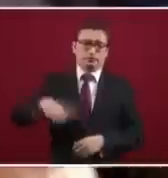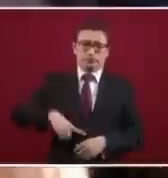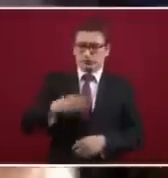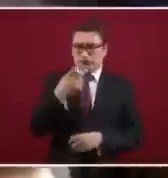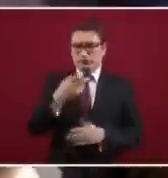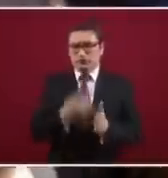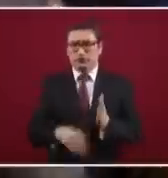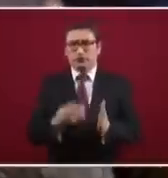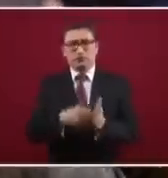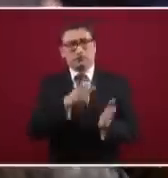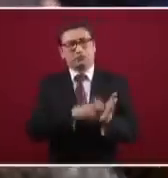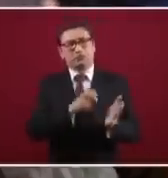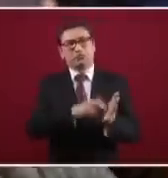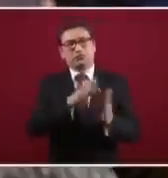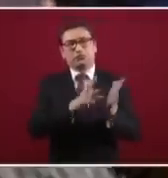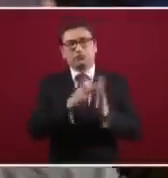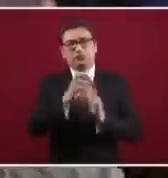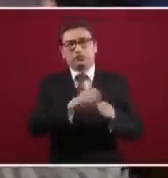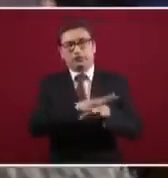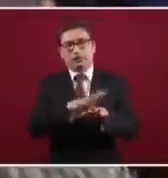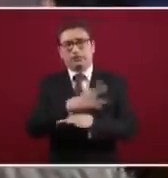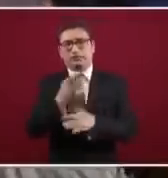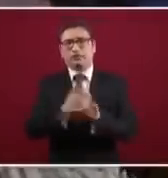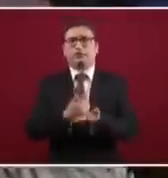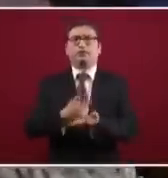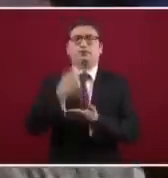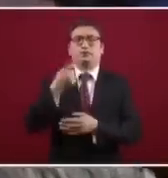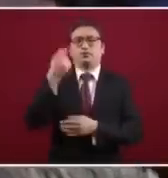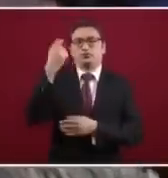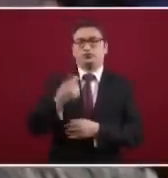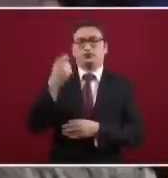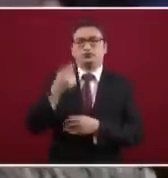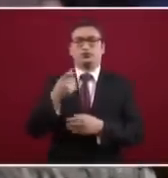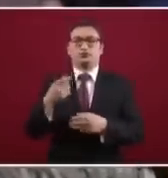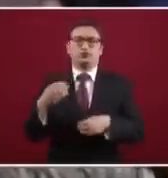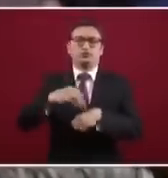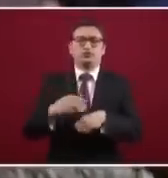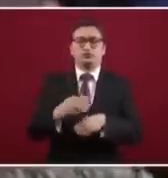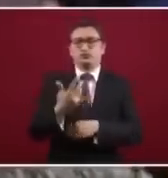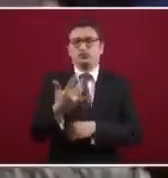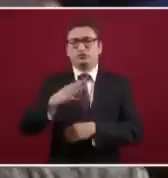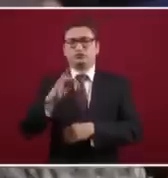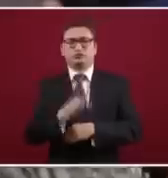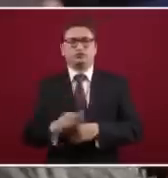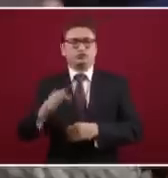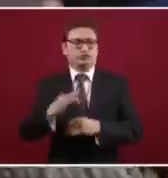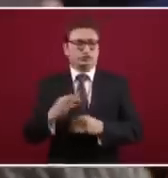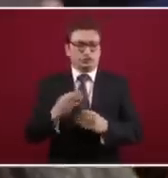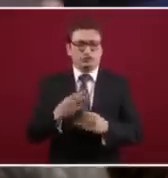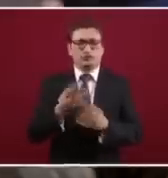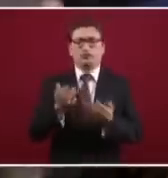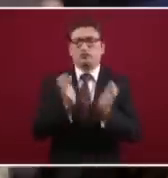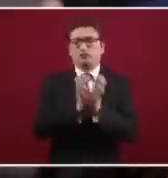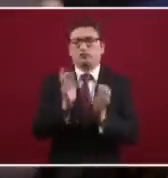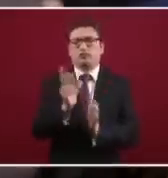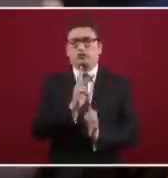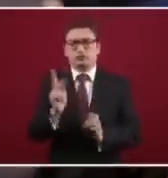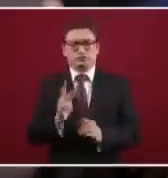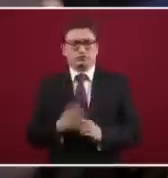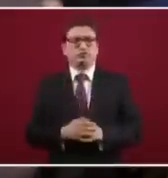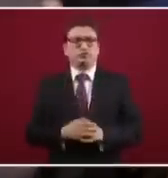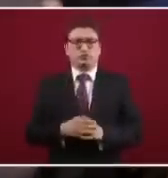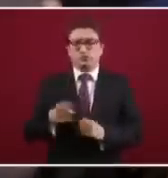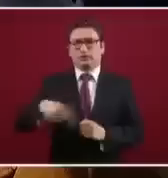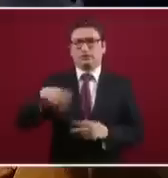dicha reforma se aprobó una ayuda a la pensión equivalente al 50% de la que concede el ISSSTE a quienes ya